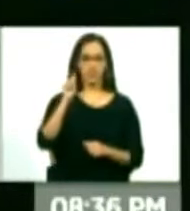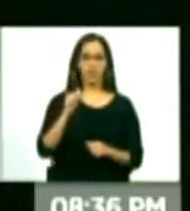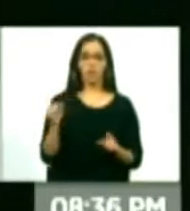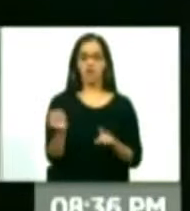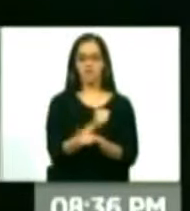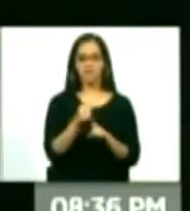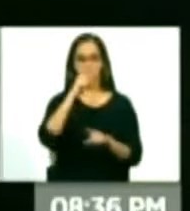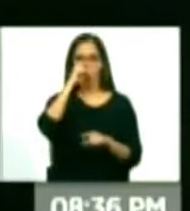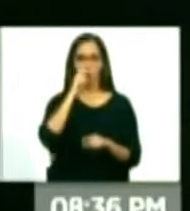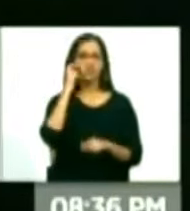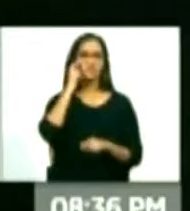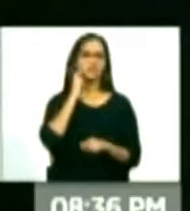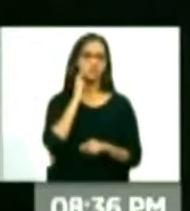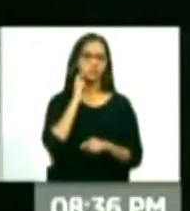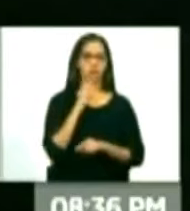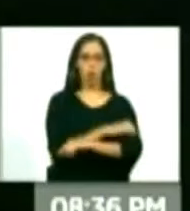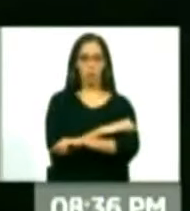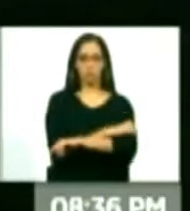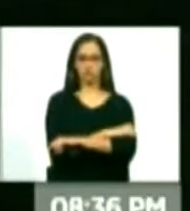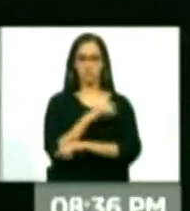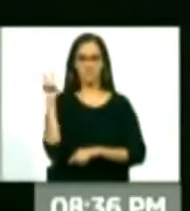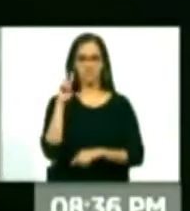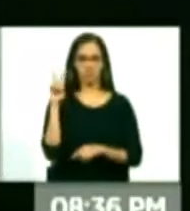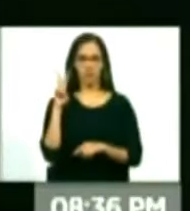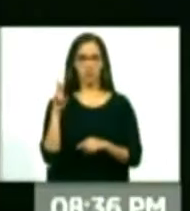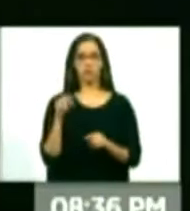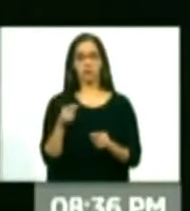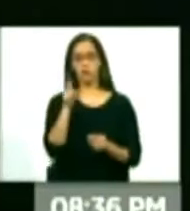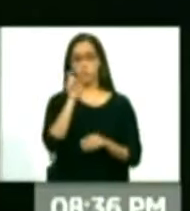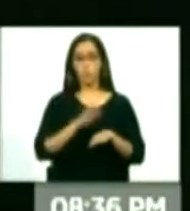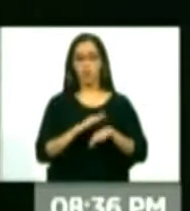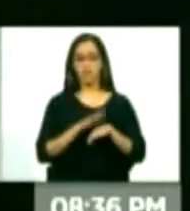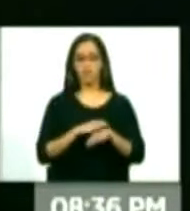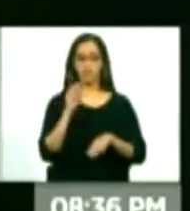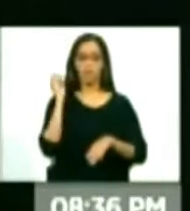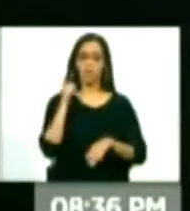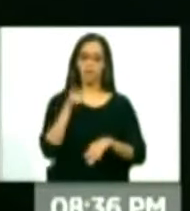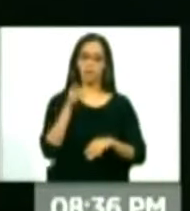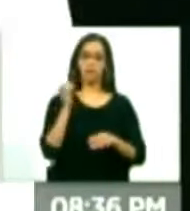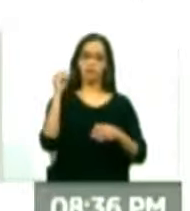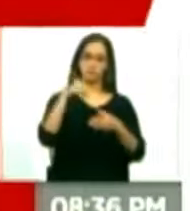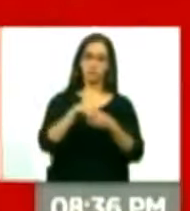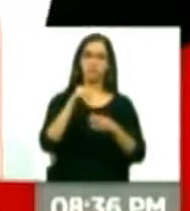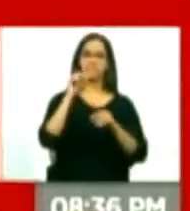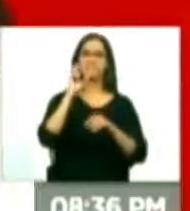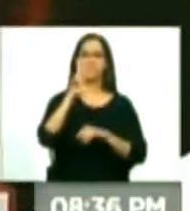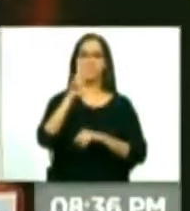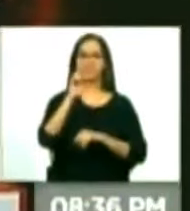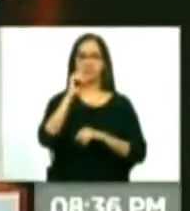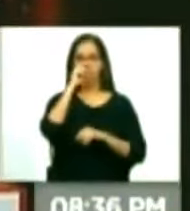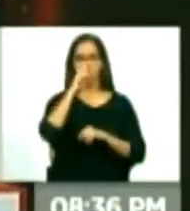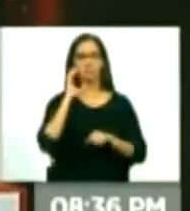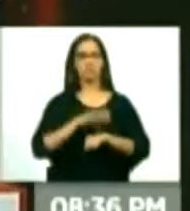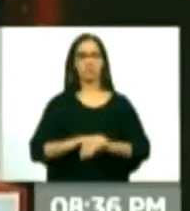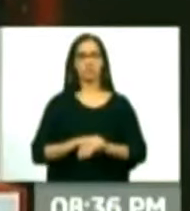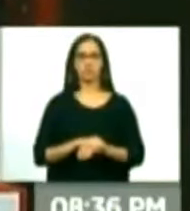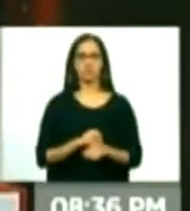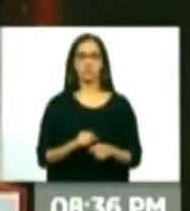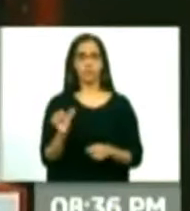del odio fascista de la derecha venezolana. Los autores materiales fueron sentenciados a 30 años, esta semana pasada, por